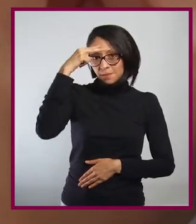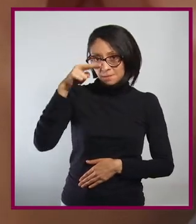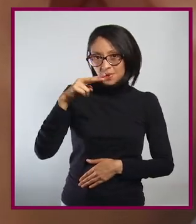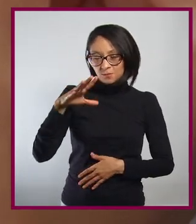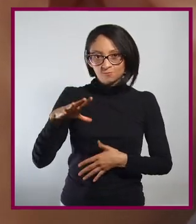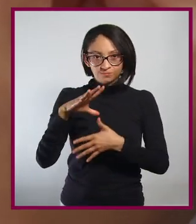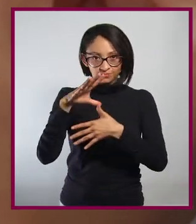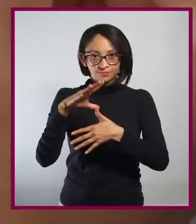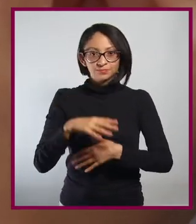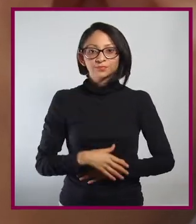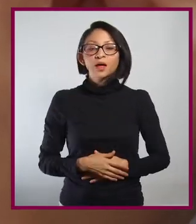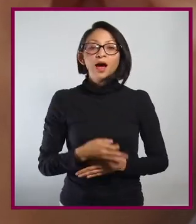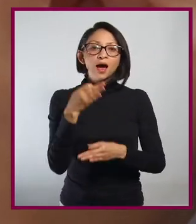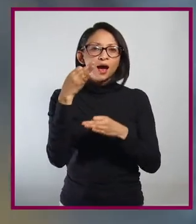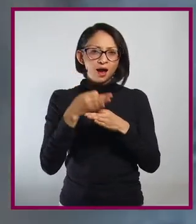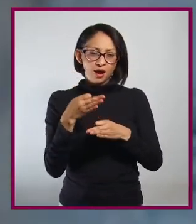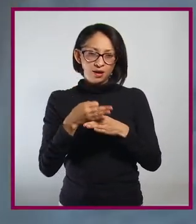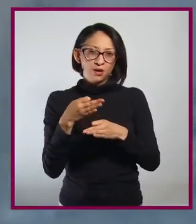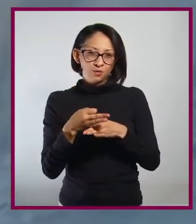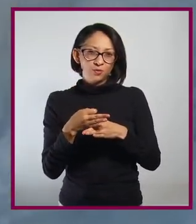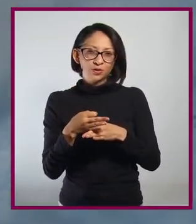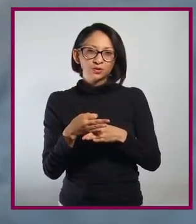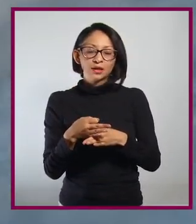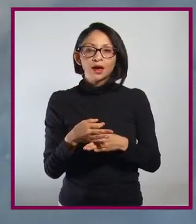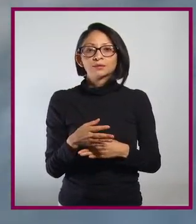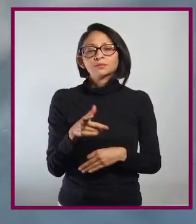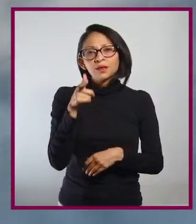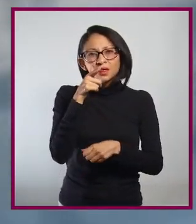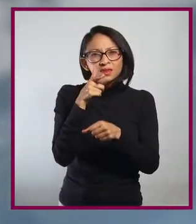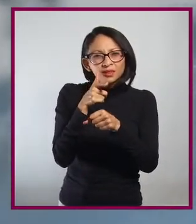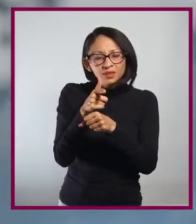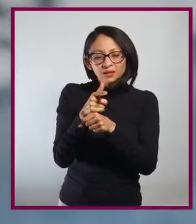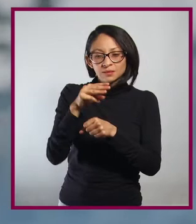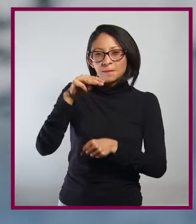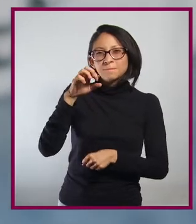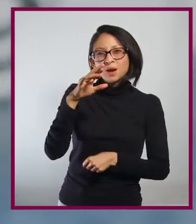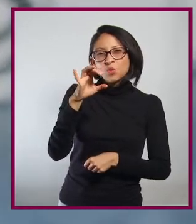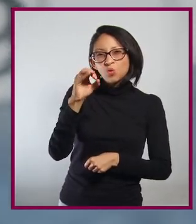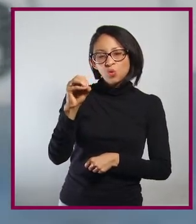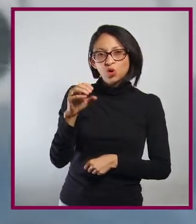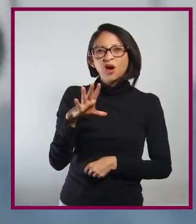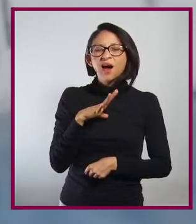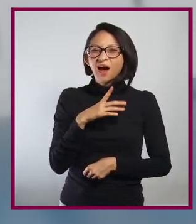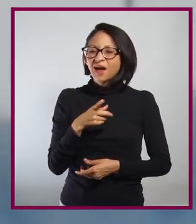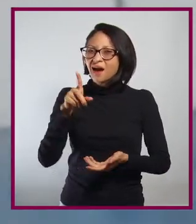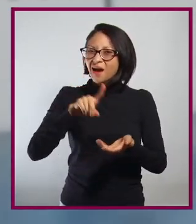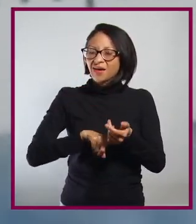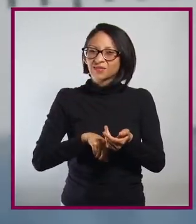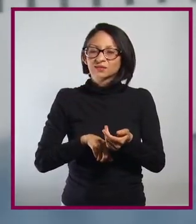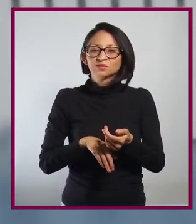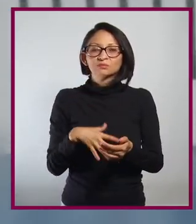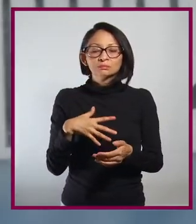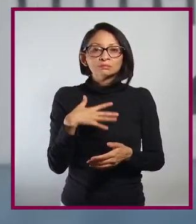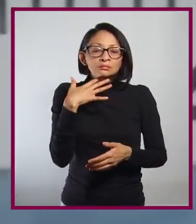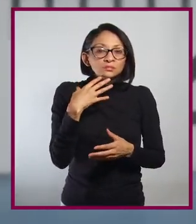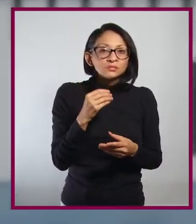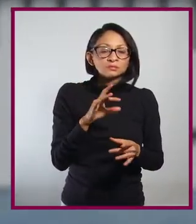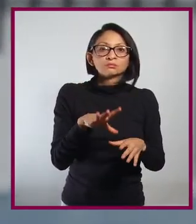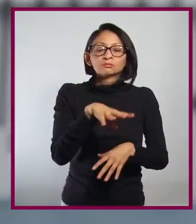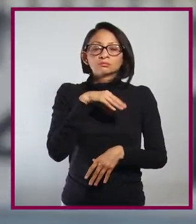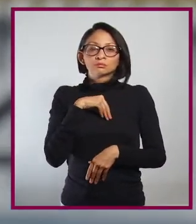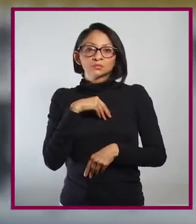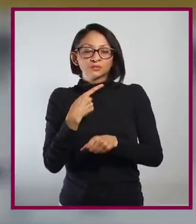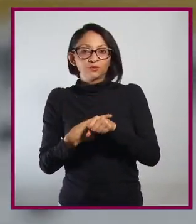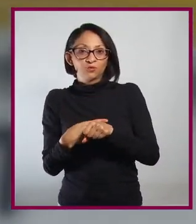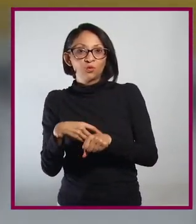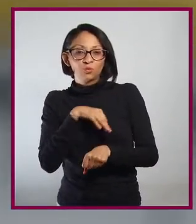y Latinoamérica. Actualmente, debido a que se descubrió que el mercurio tiene un alto grado de toxicidad, se